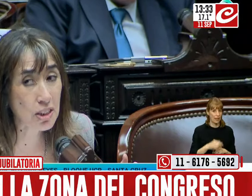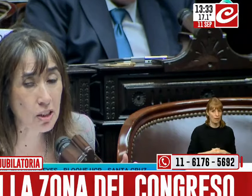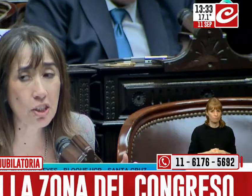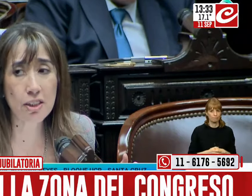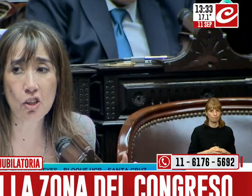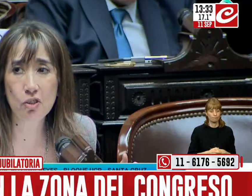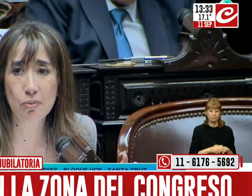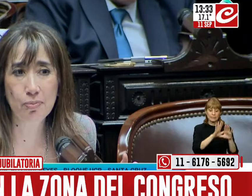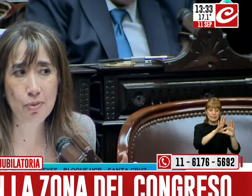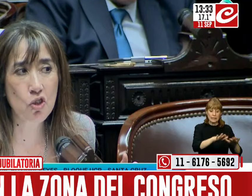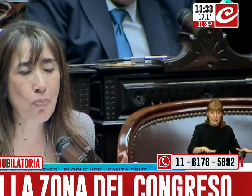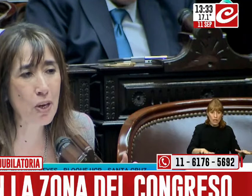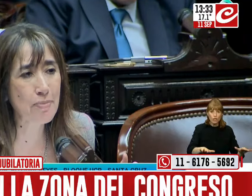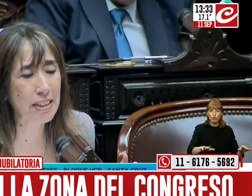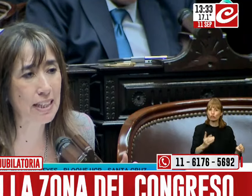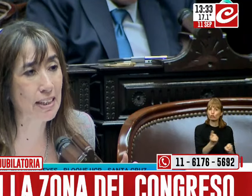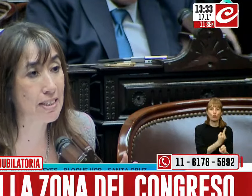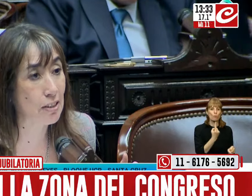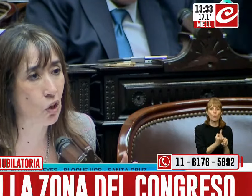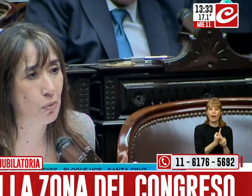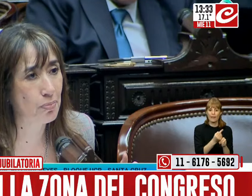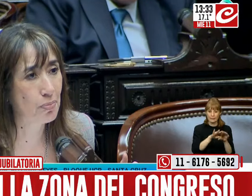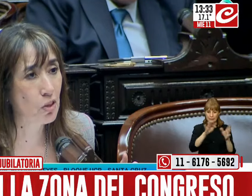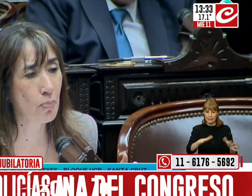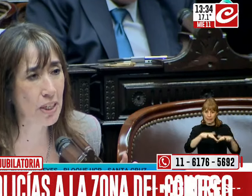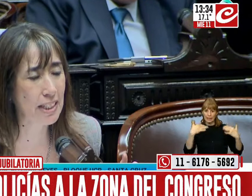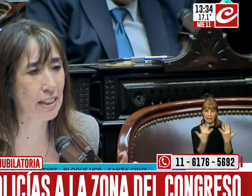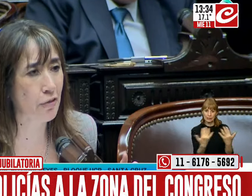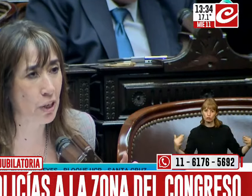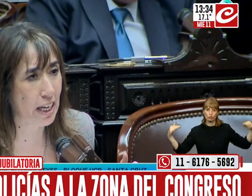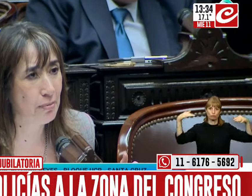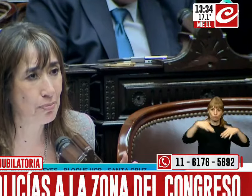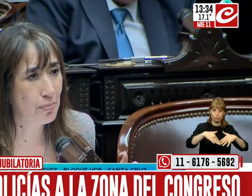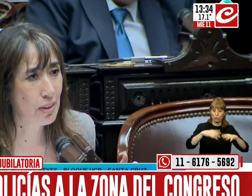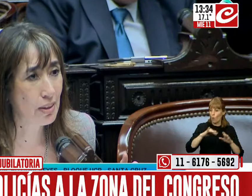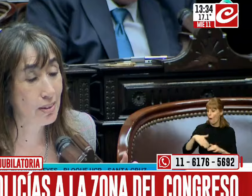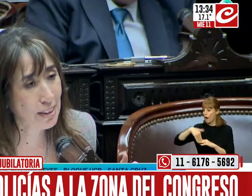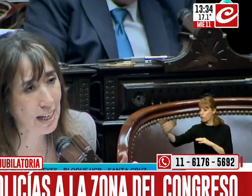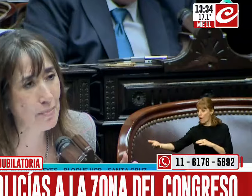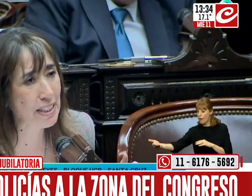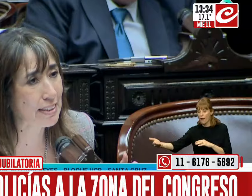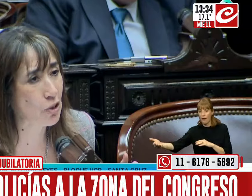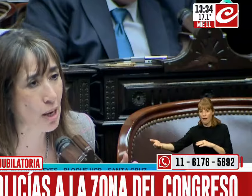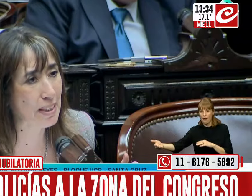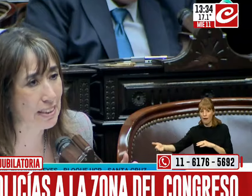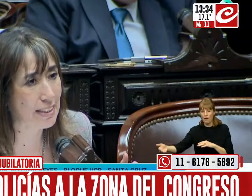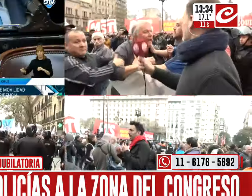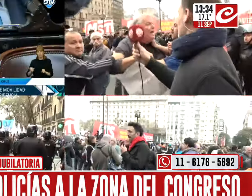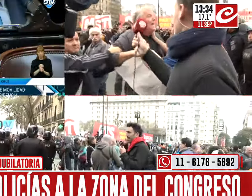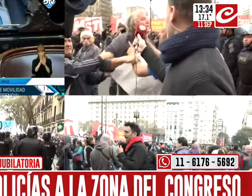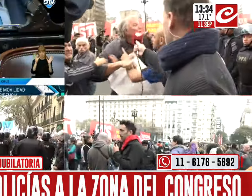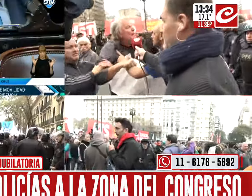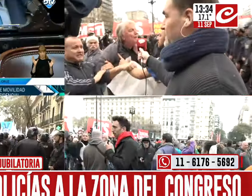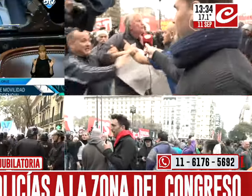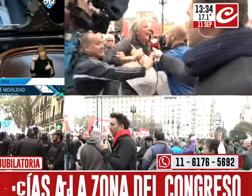Y los niños no pueden venir a este recinto, no pueden estar afuera y claramente, señora presidenta,